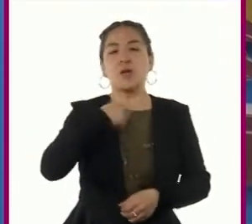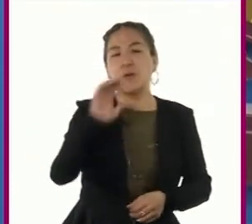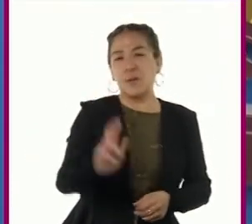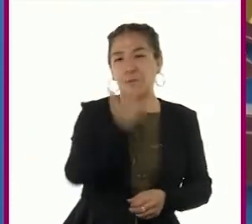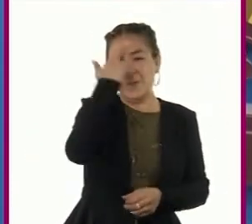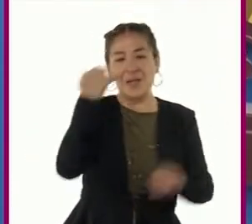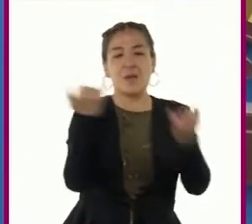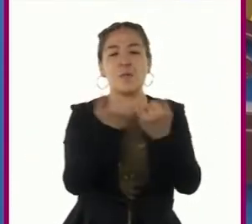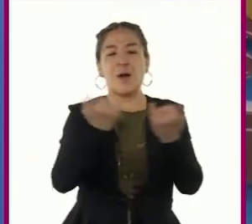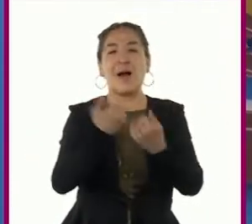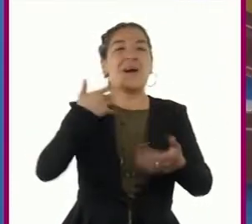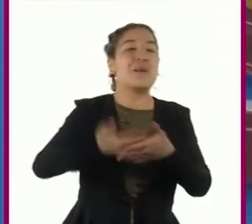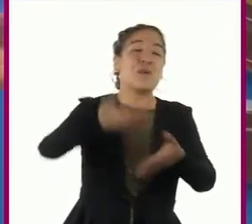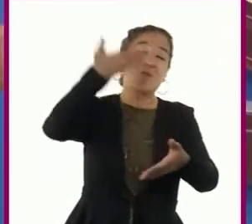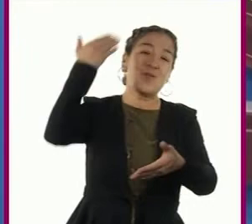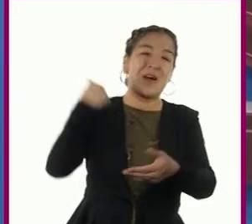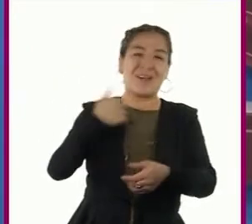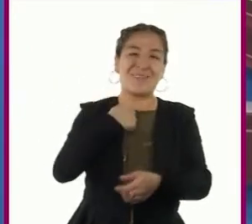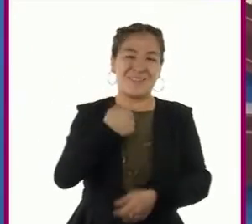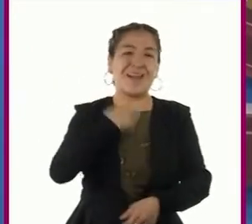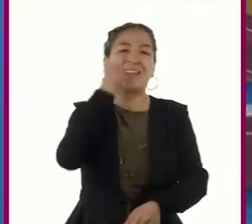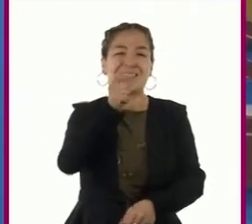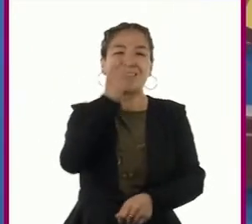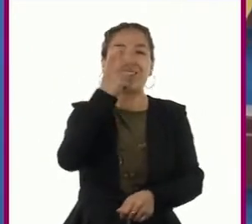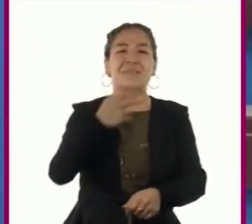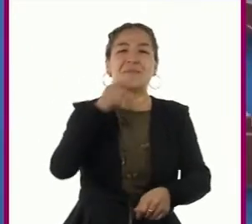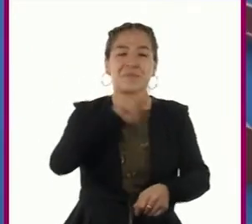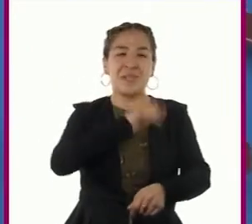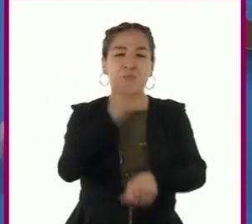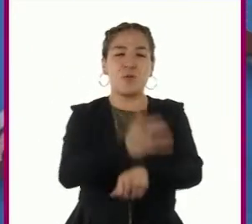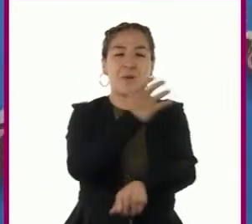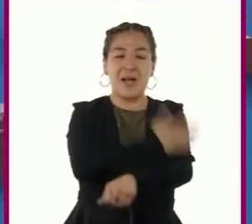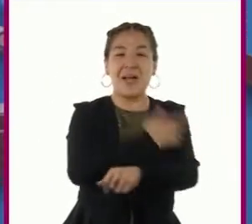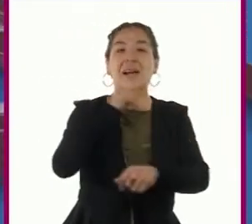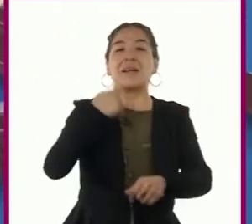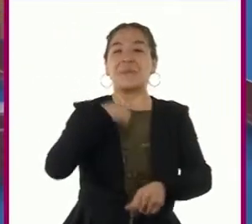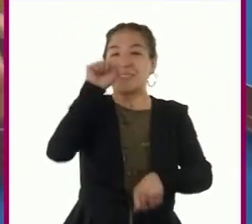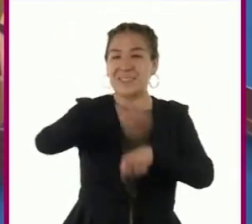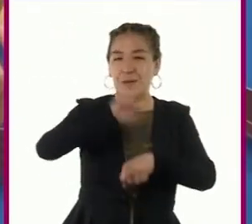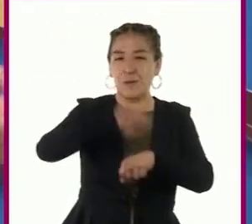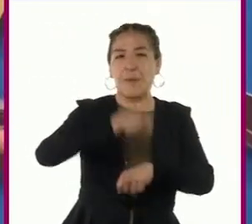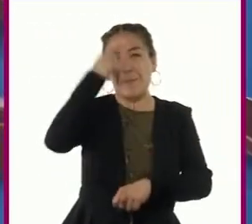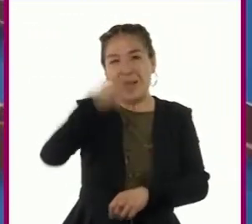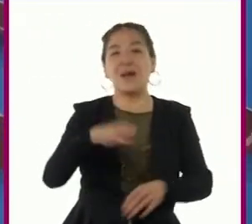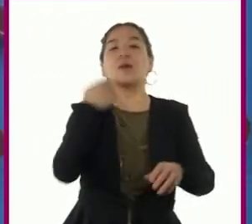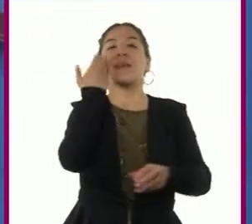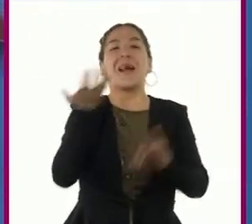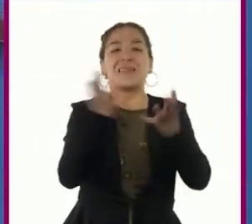recuerda a las planillas que formamos mis compañeras y compañeros de la secundaria y yo para